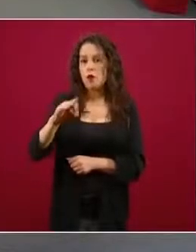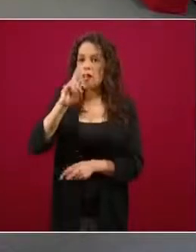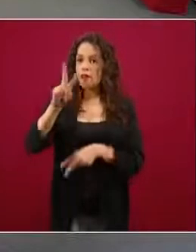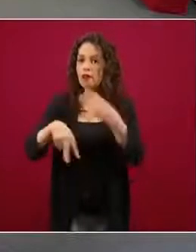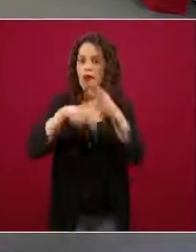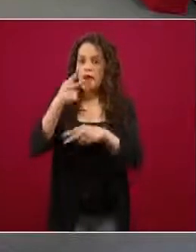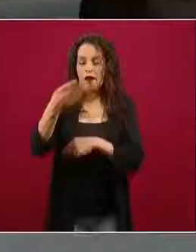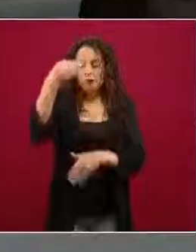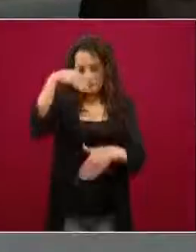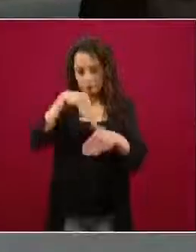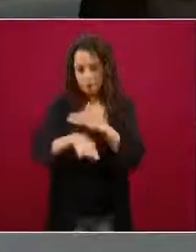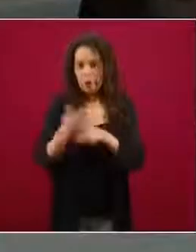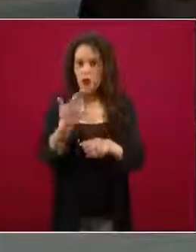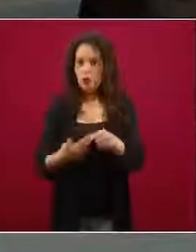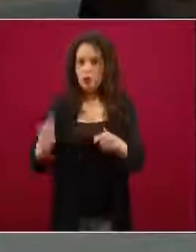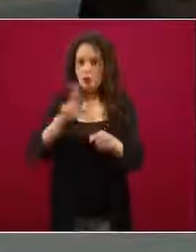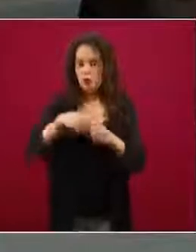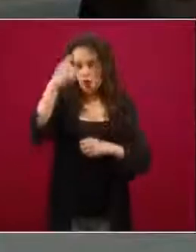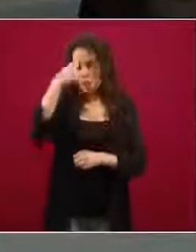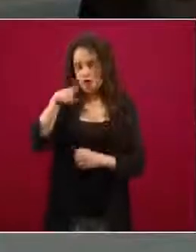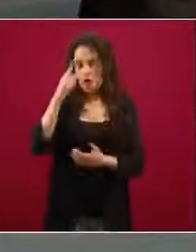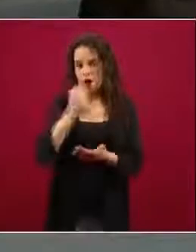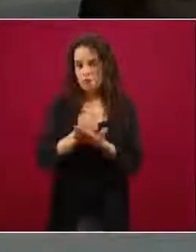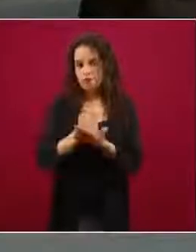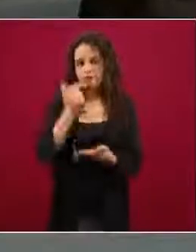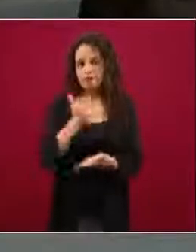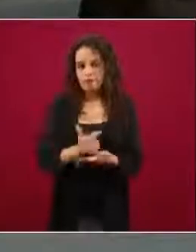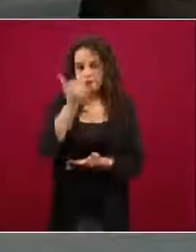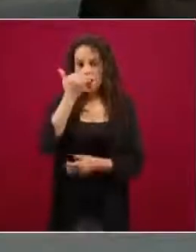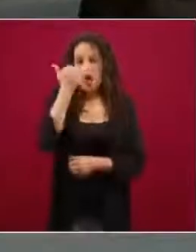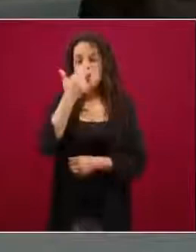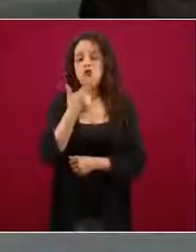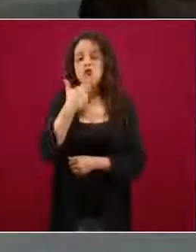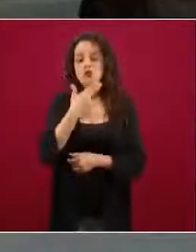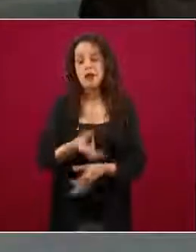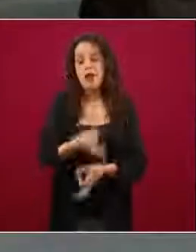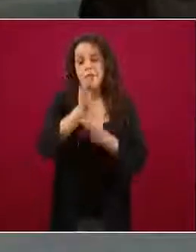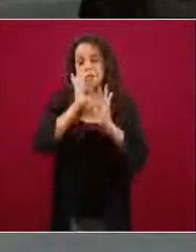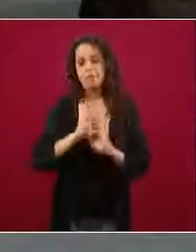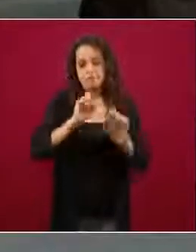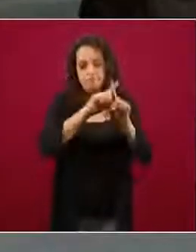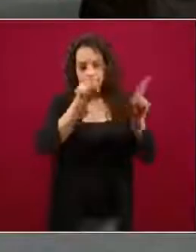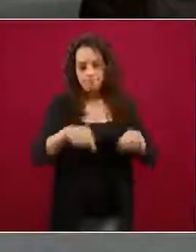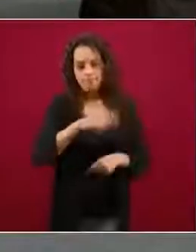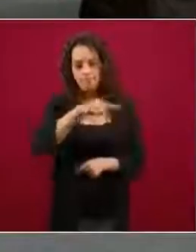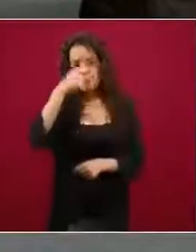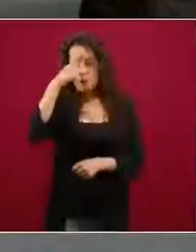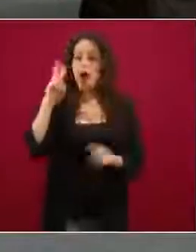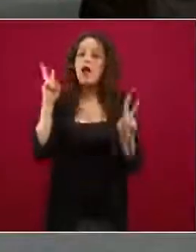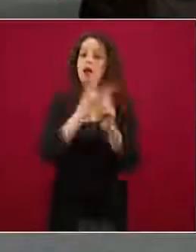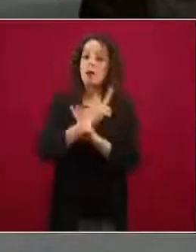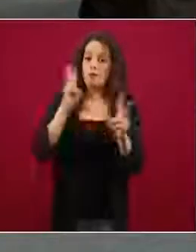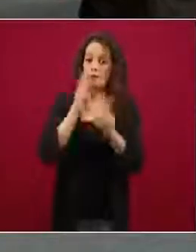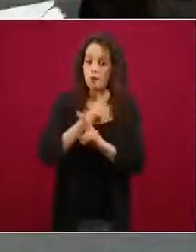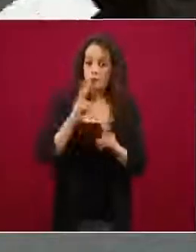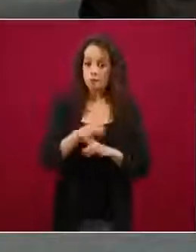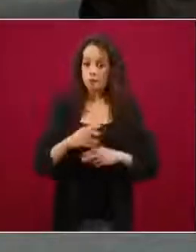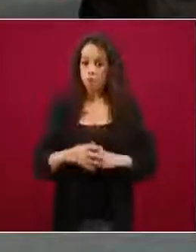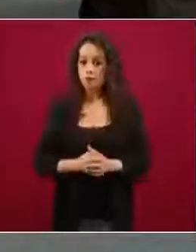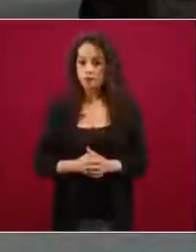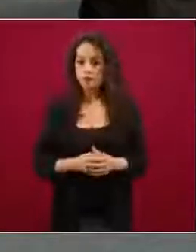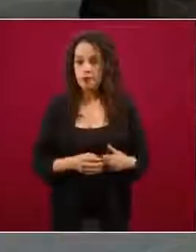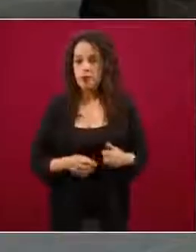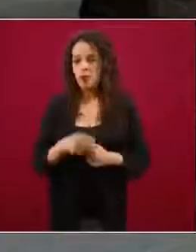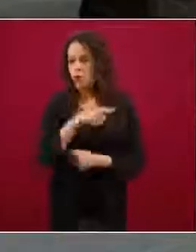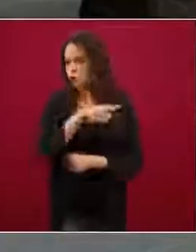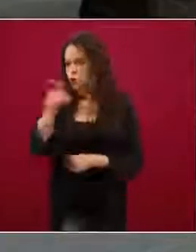cuidados intensivos y a las y a los ventiladores, es decir, más del 30% de los fallecidos en el país. Pese al